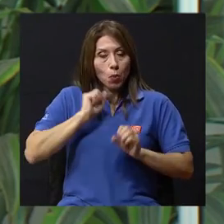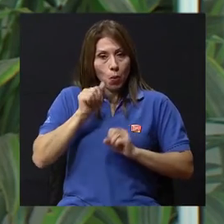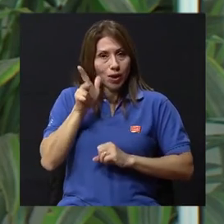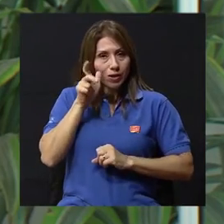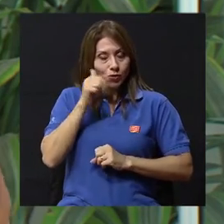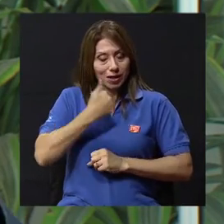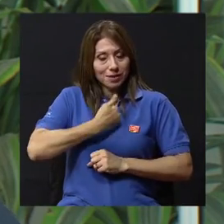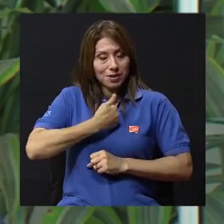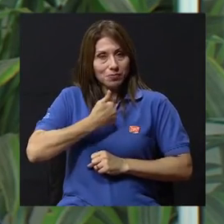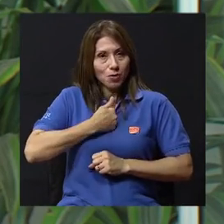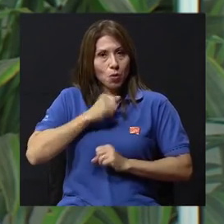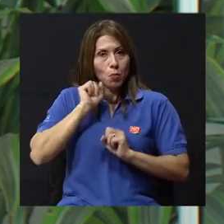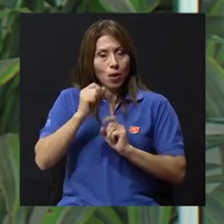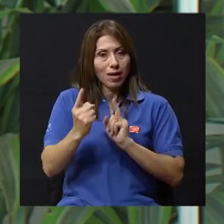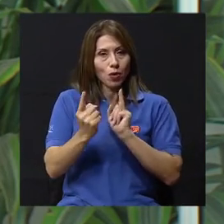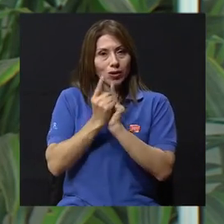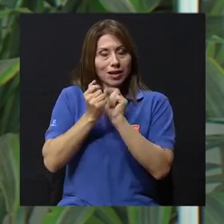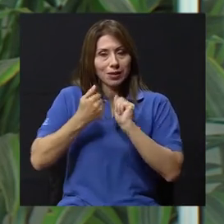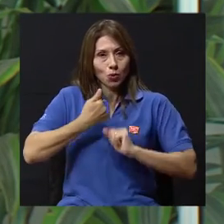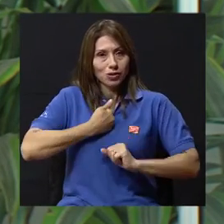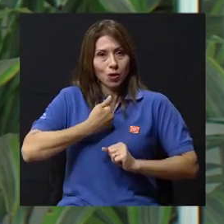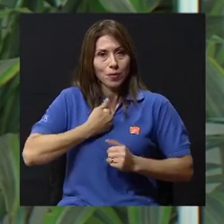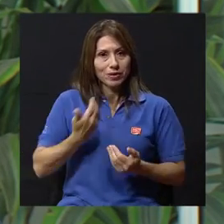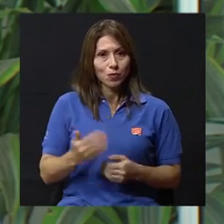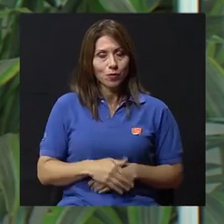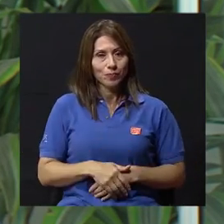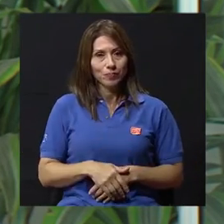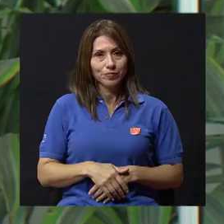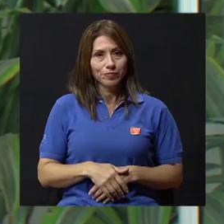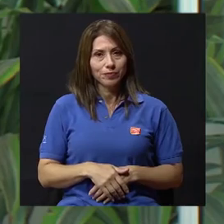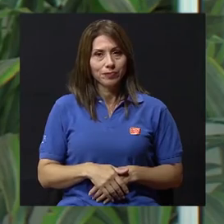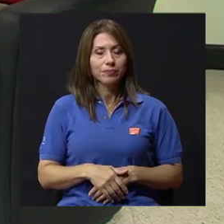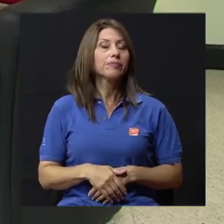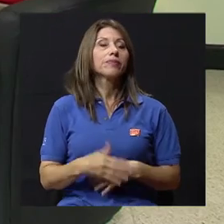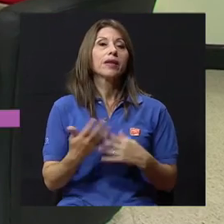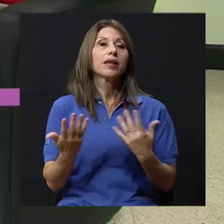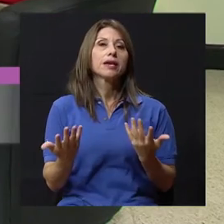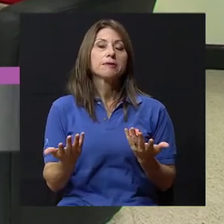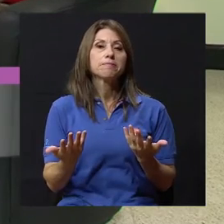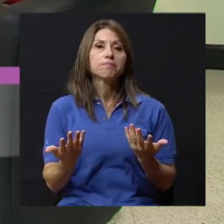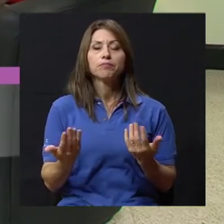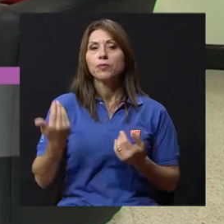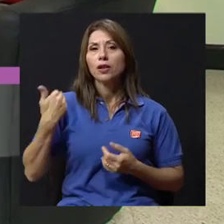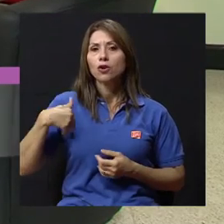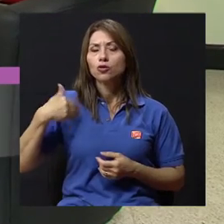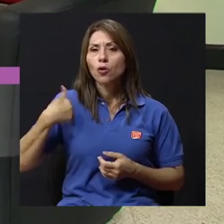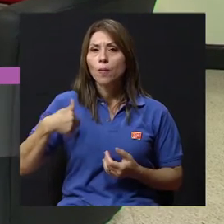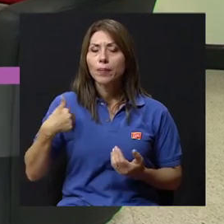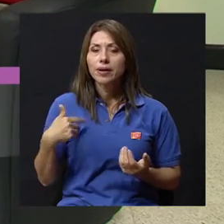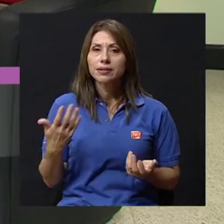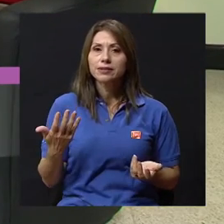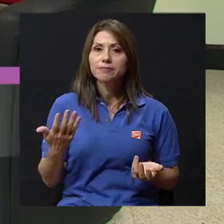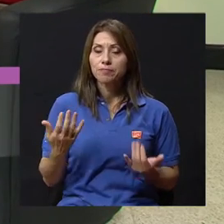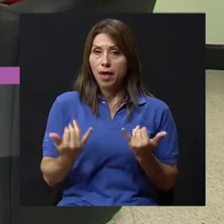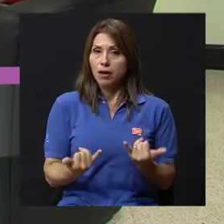escucharse a sí mismo y encontrarse consigo mismo. ¿Qué espacios encuentran los